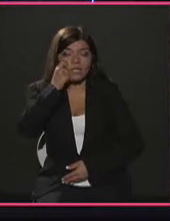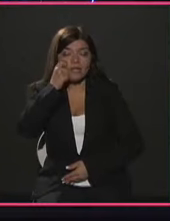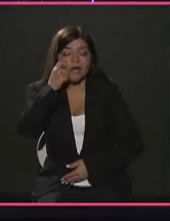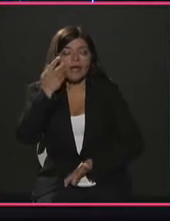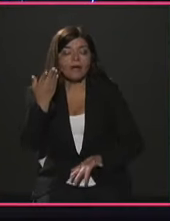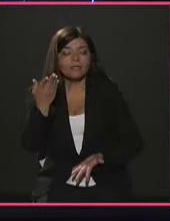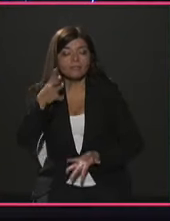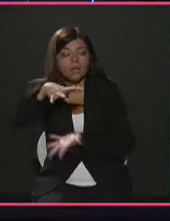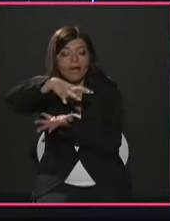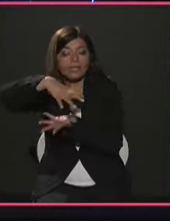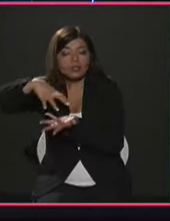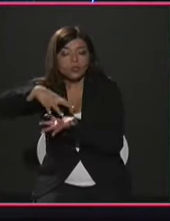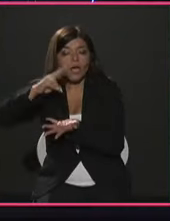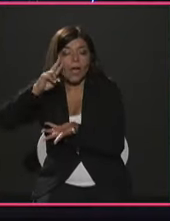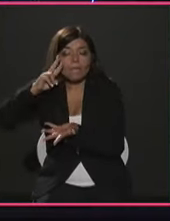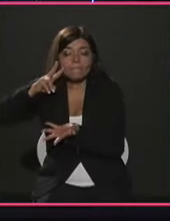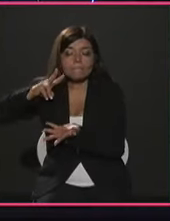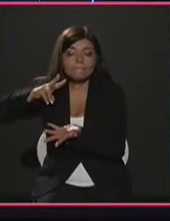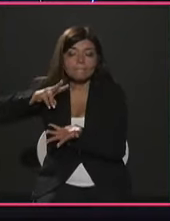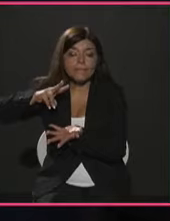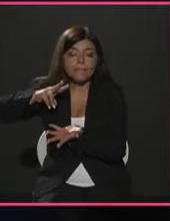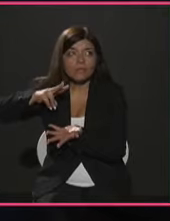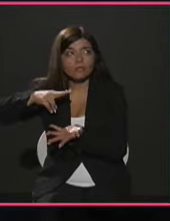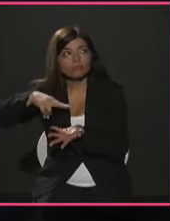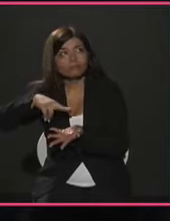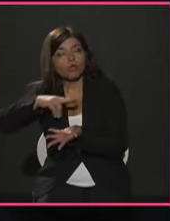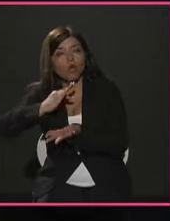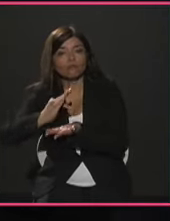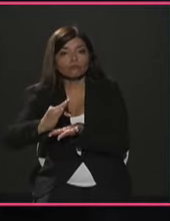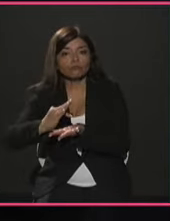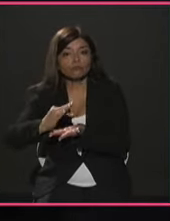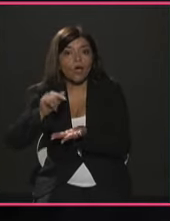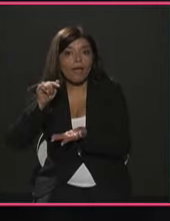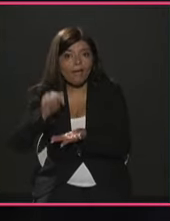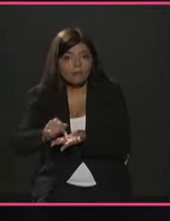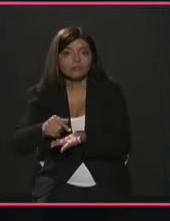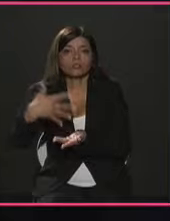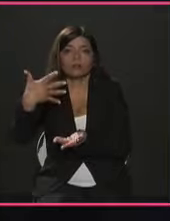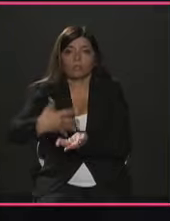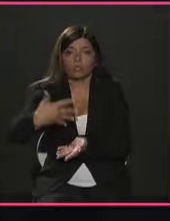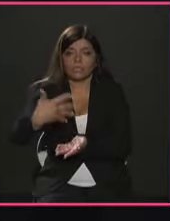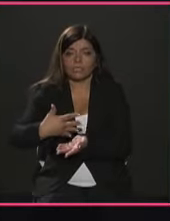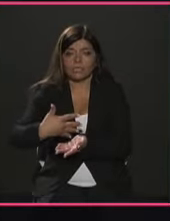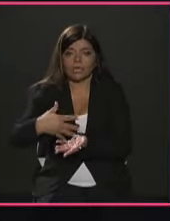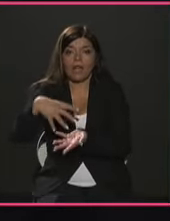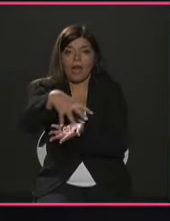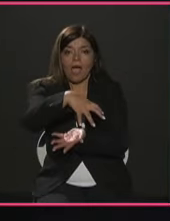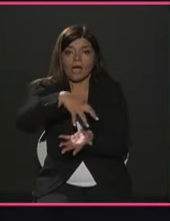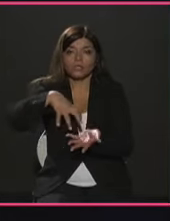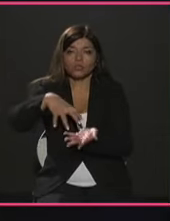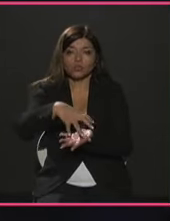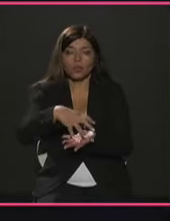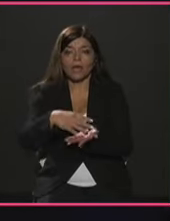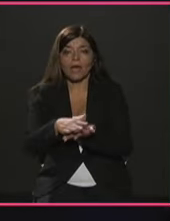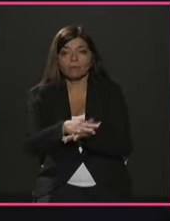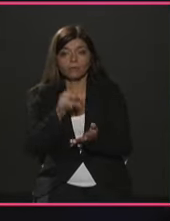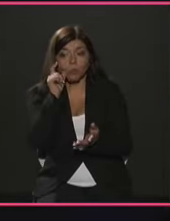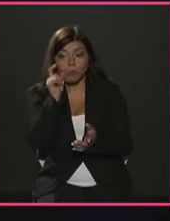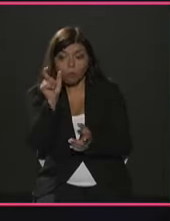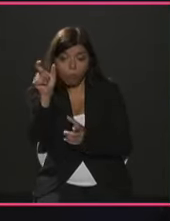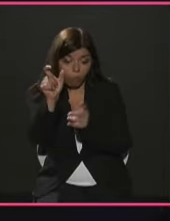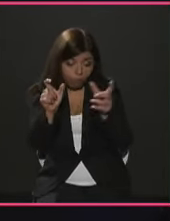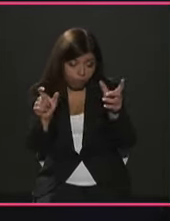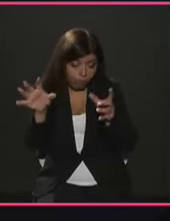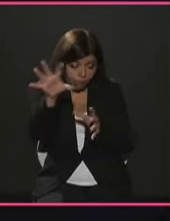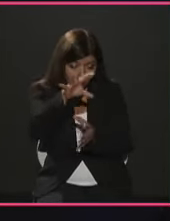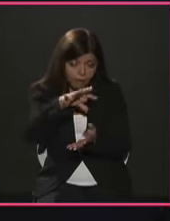mirada de las ciudades eh es consustancial las ciudades más allá de las manchas que yo les les mostré